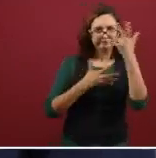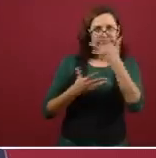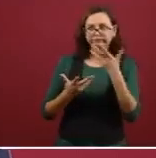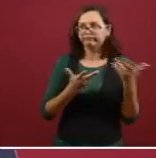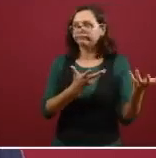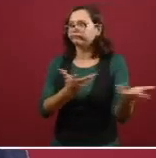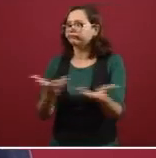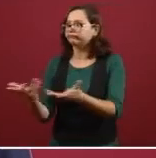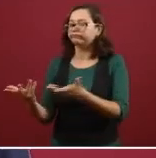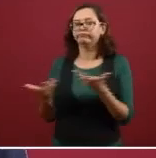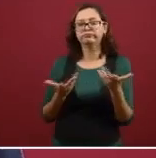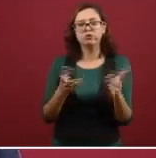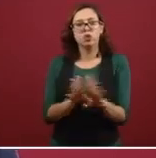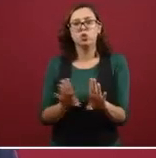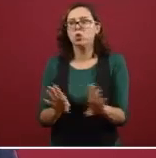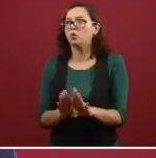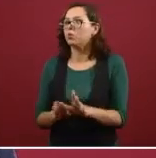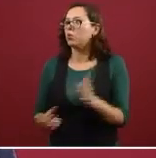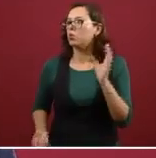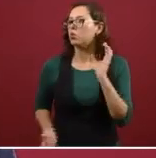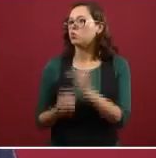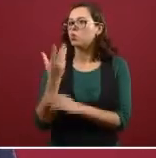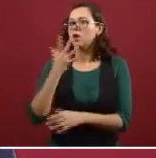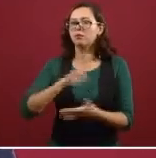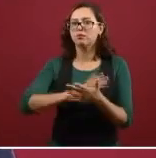cómo enfrentar la nueva realidad,